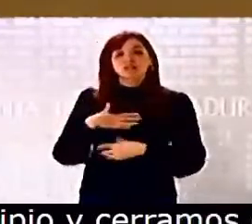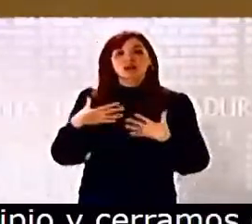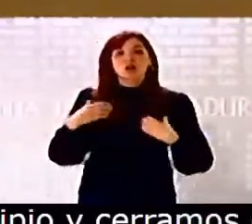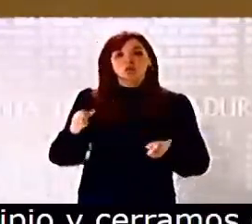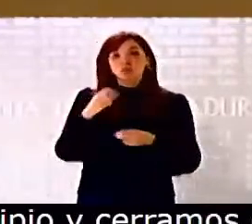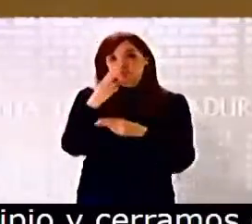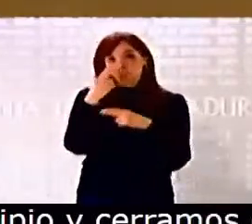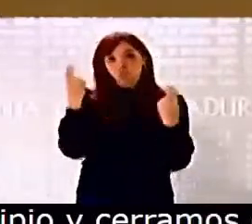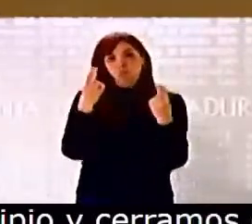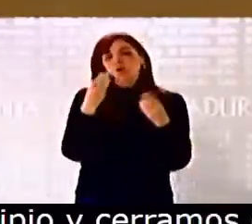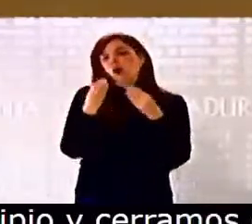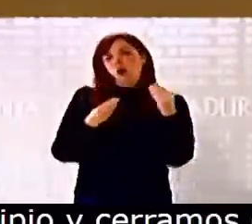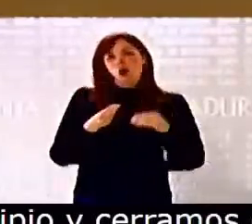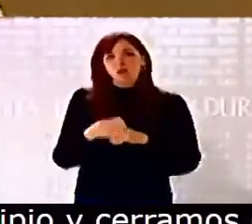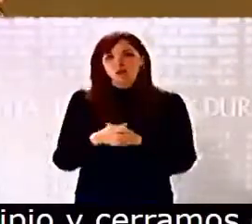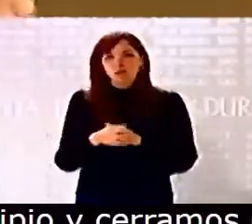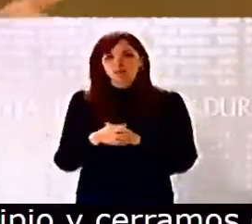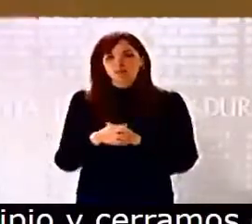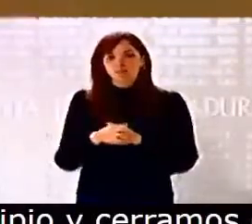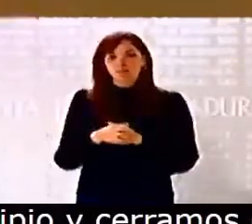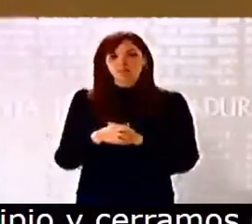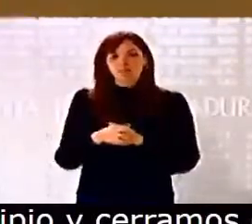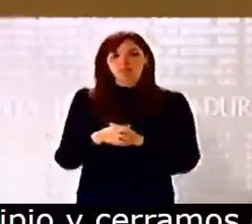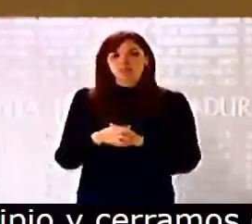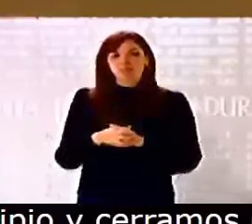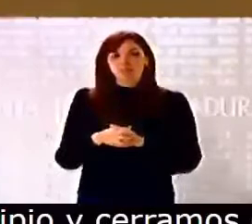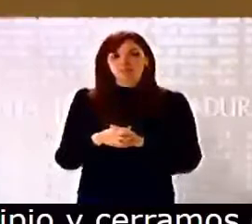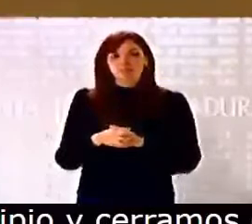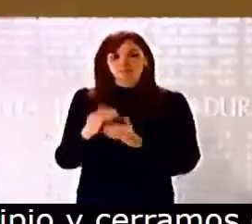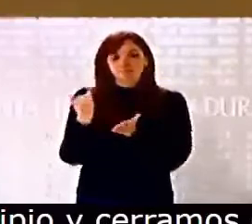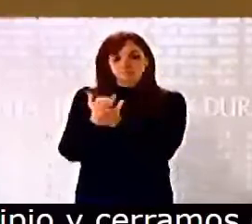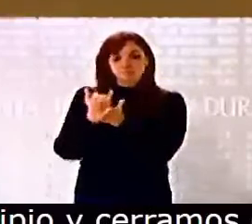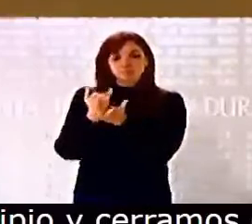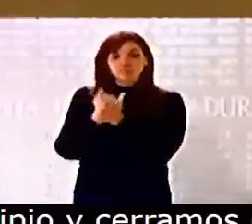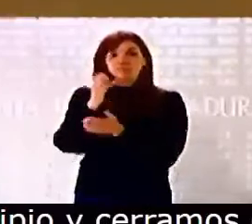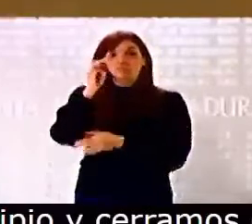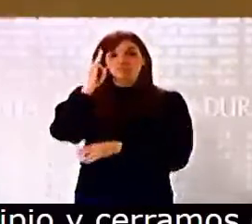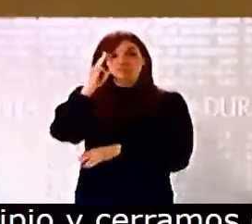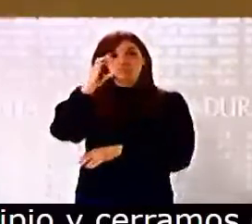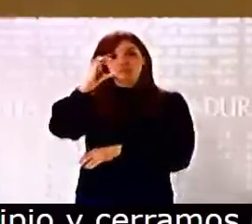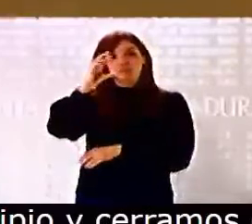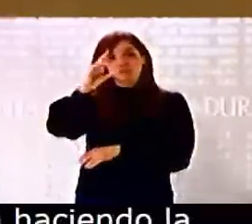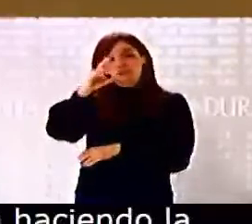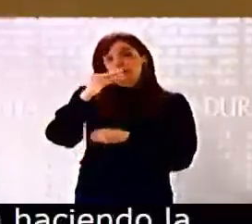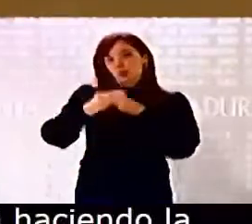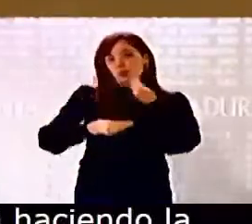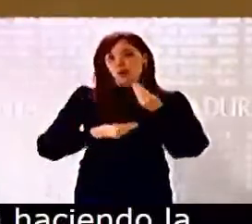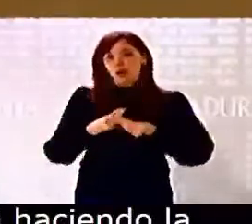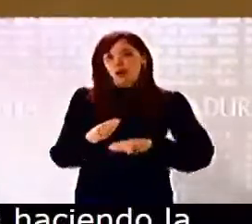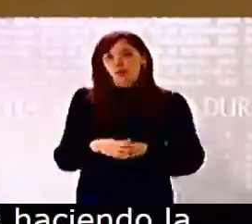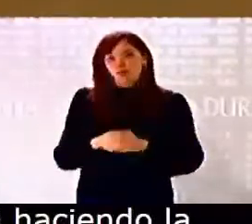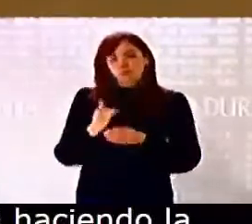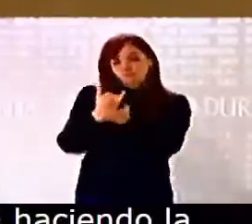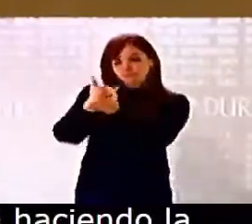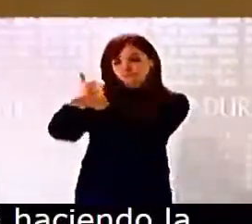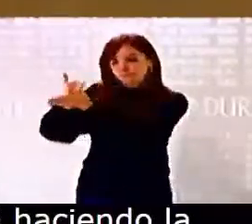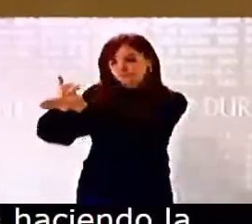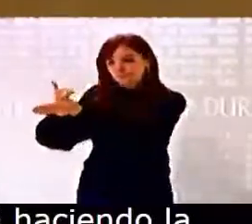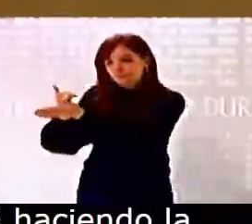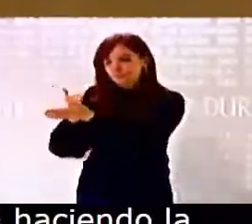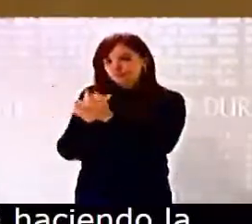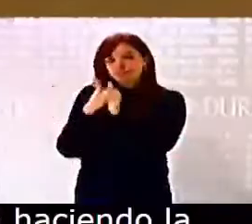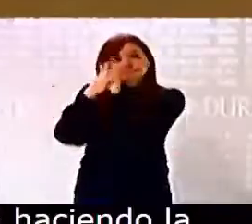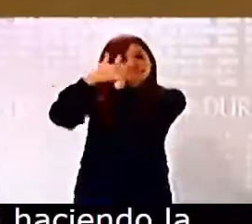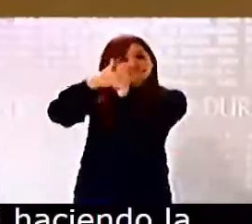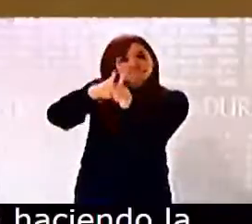es determinar con las pruebas PCR el recorrido del virus en todos